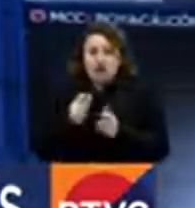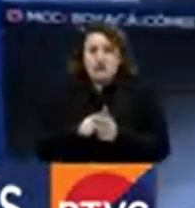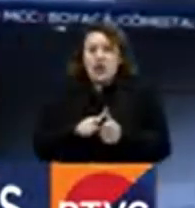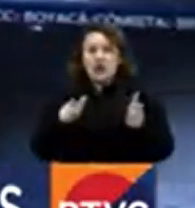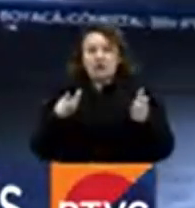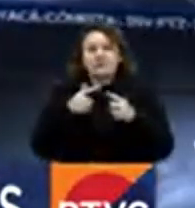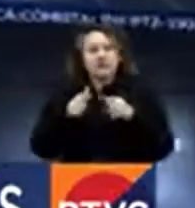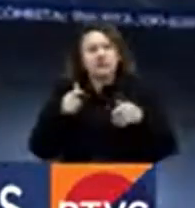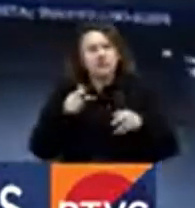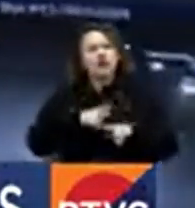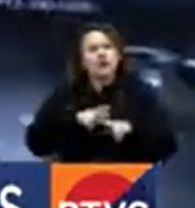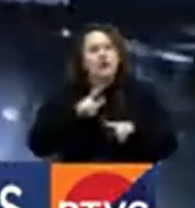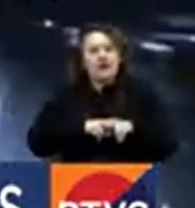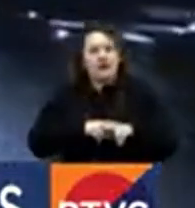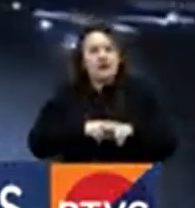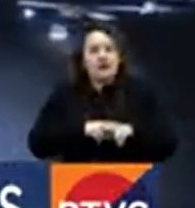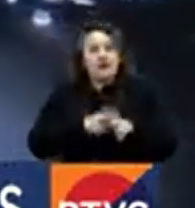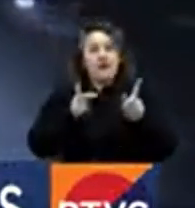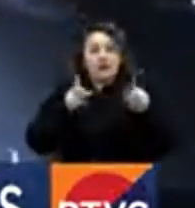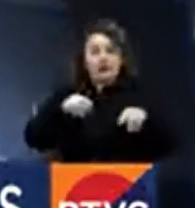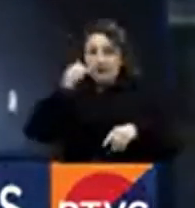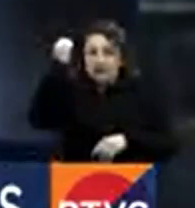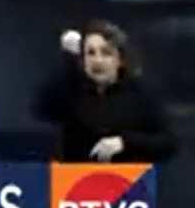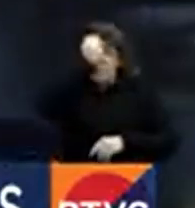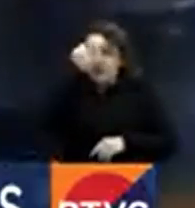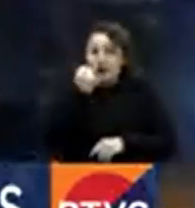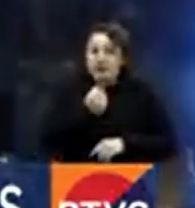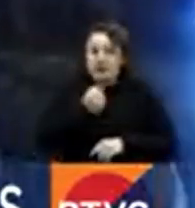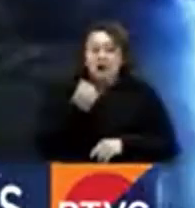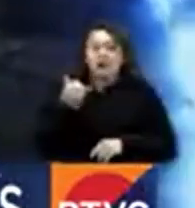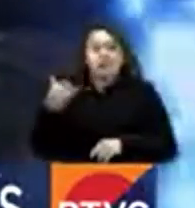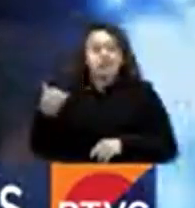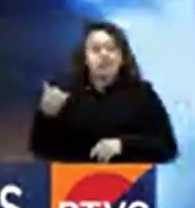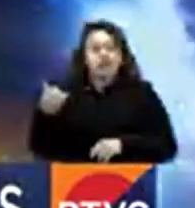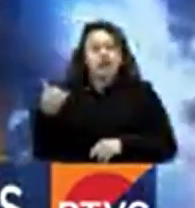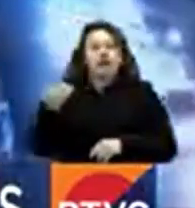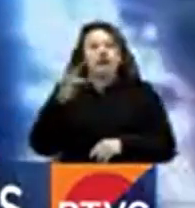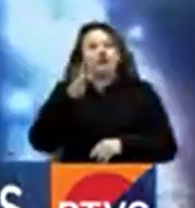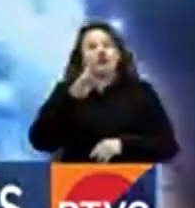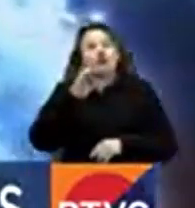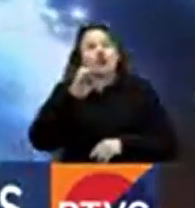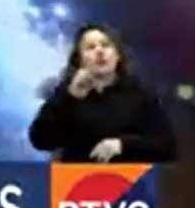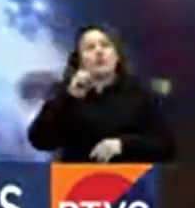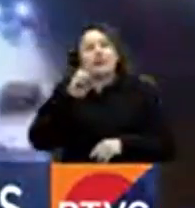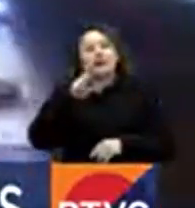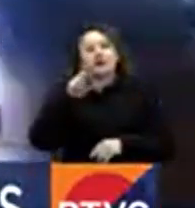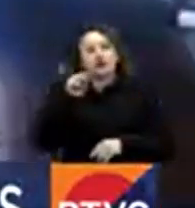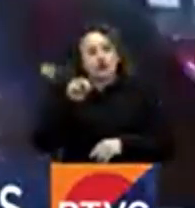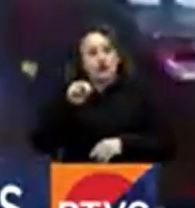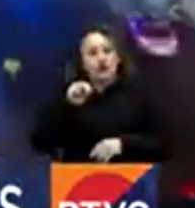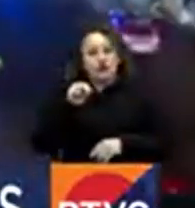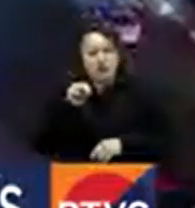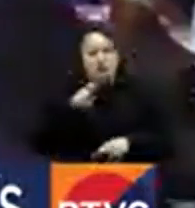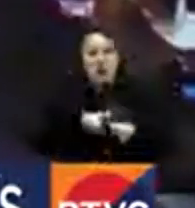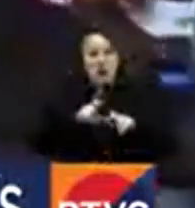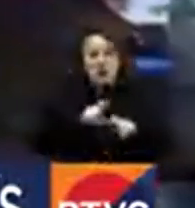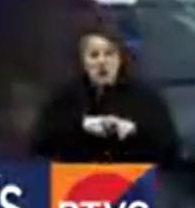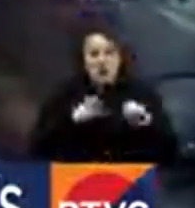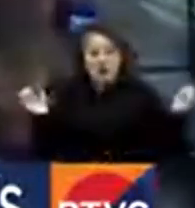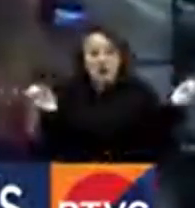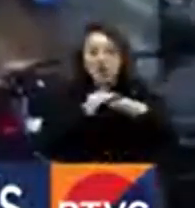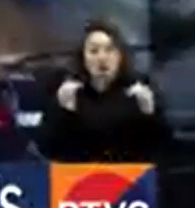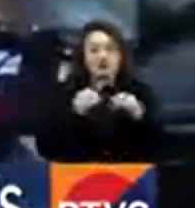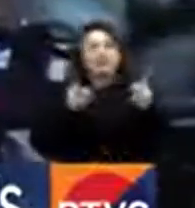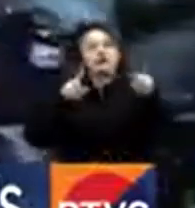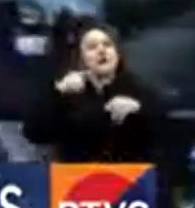Lo mismo ocurre en Soacha, en el sector conocido como Tropezón. Hay normalidad en la vía y lo mismo ocurre en la vía